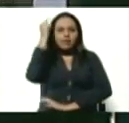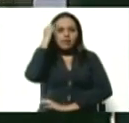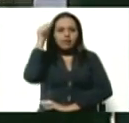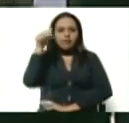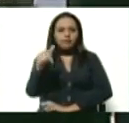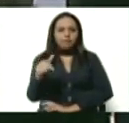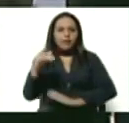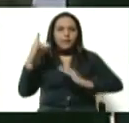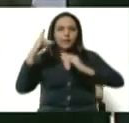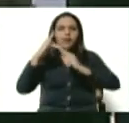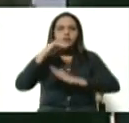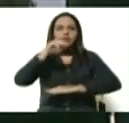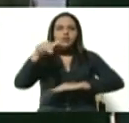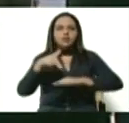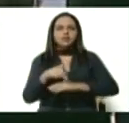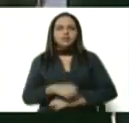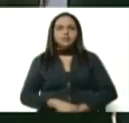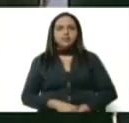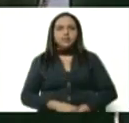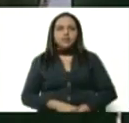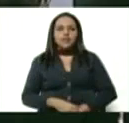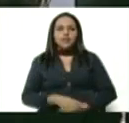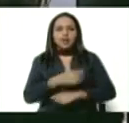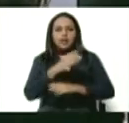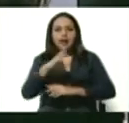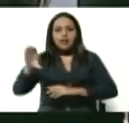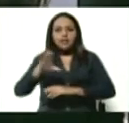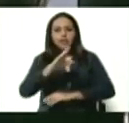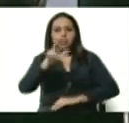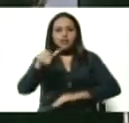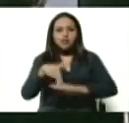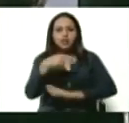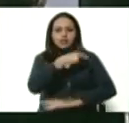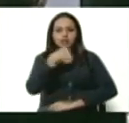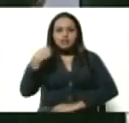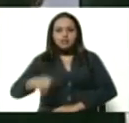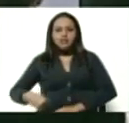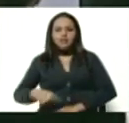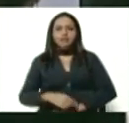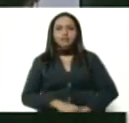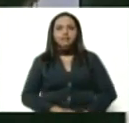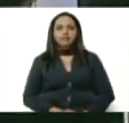Panteón Nacional. Himno Nacional de la República Popular China.